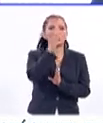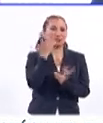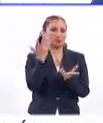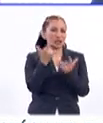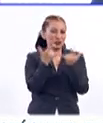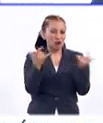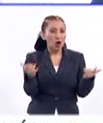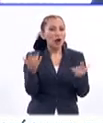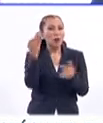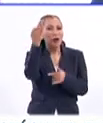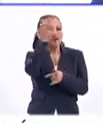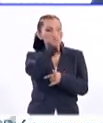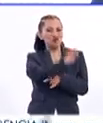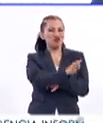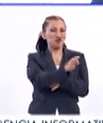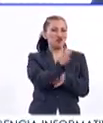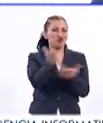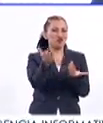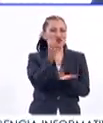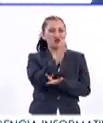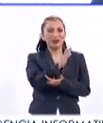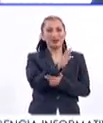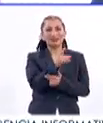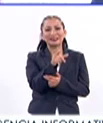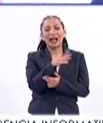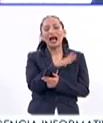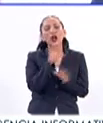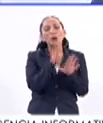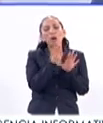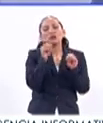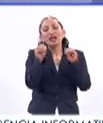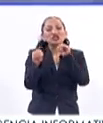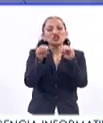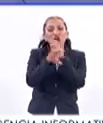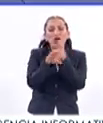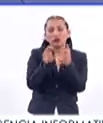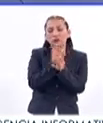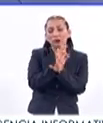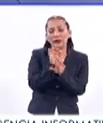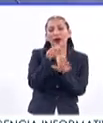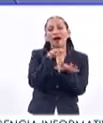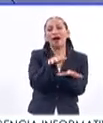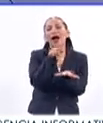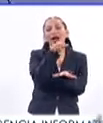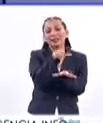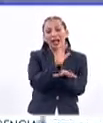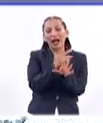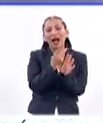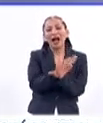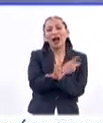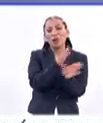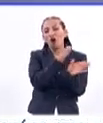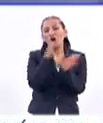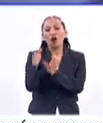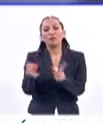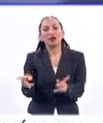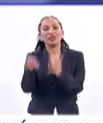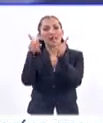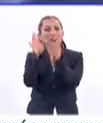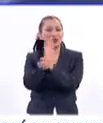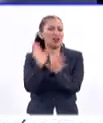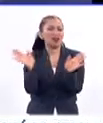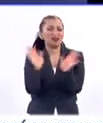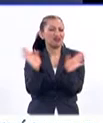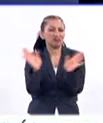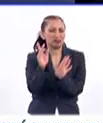de ciencia ficción y hay como muchos elementos que podrían decir, ya se nos pasó al lado comercial, no se dejen